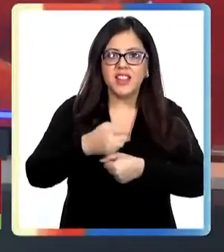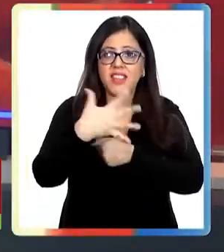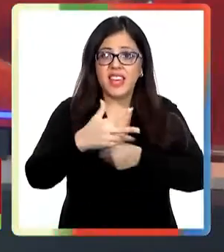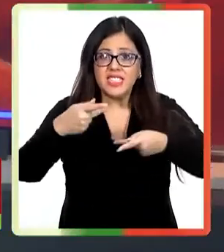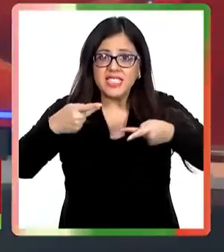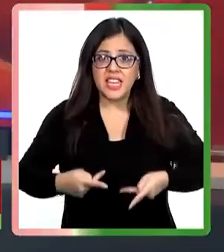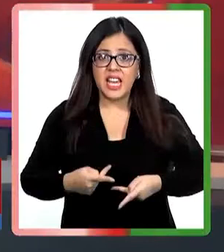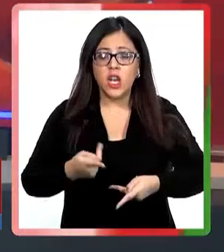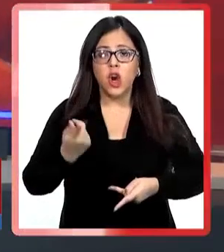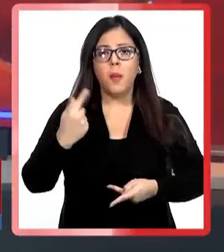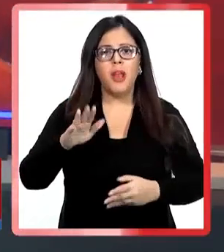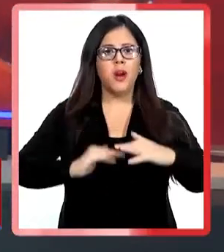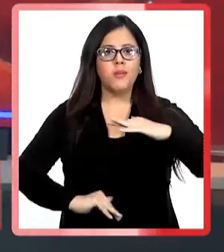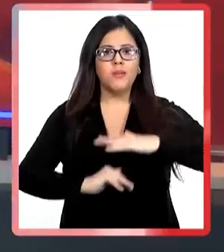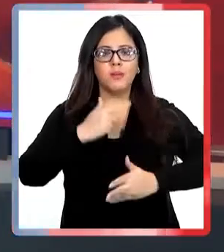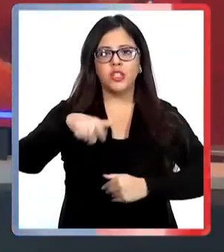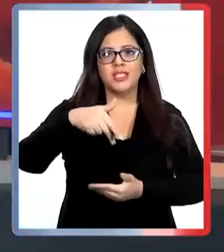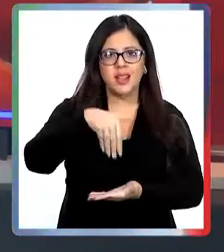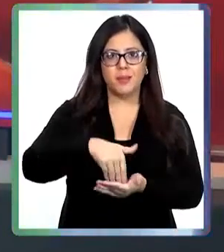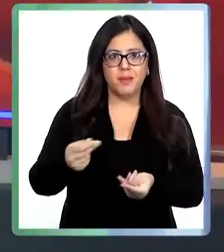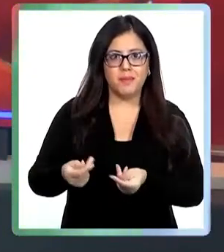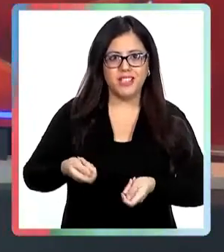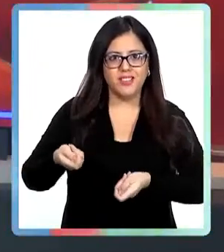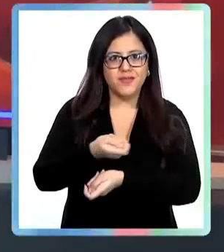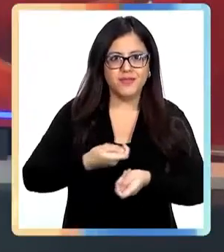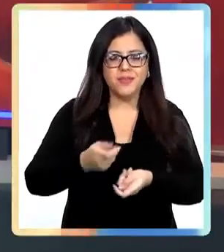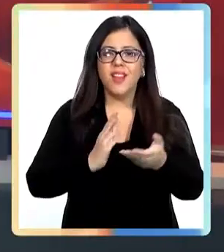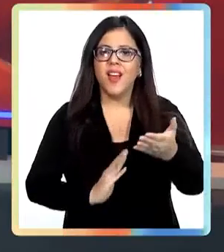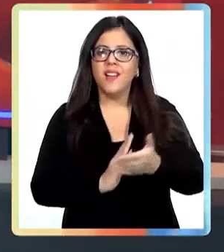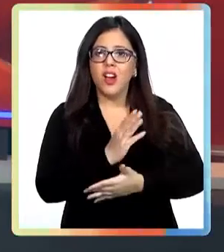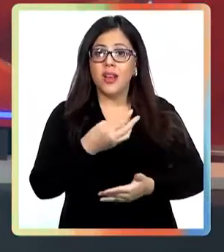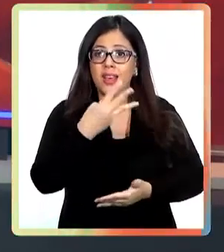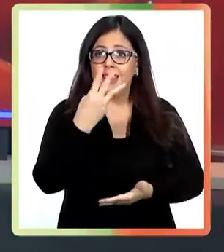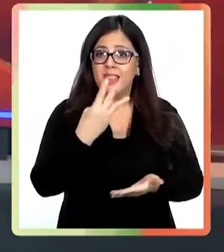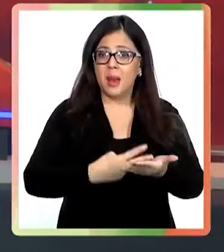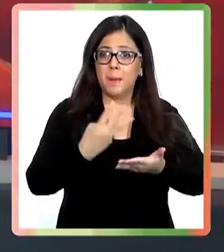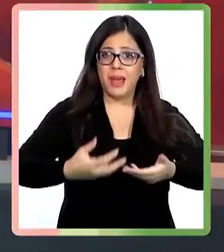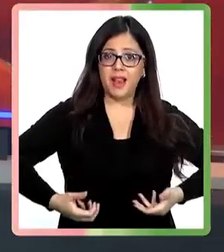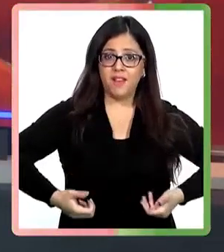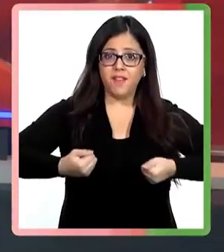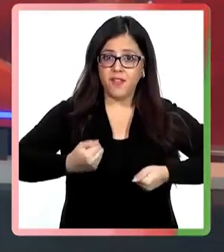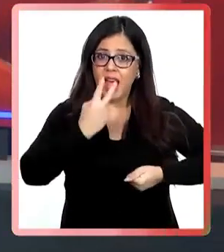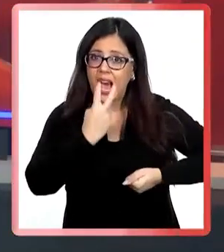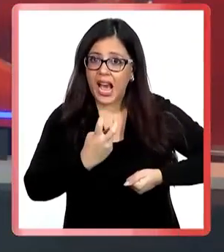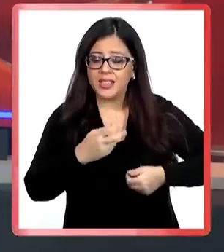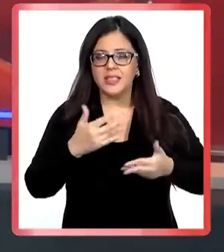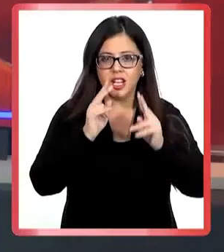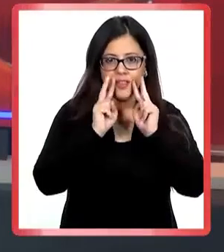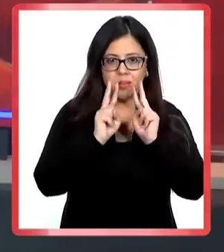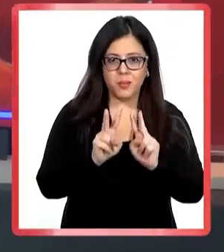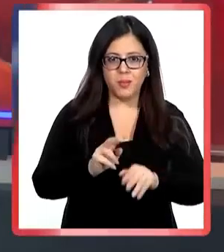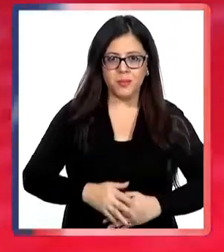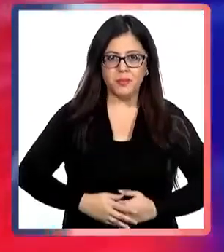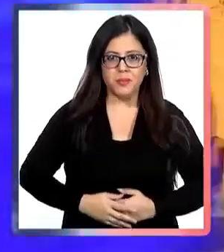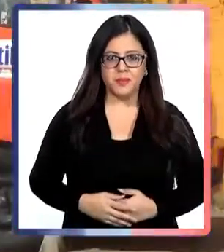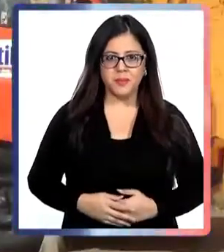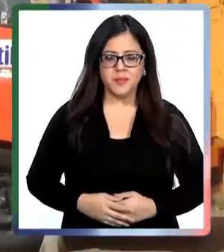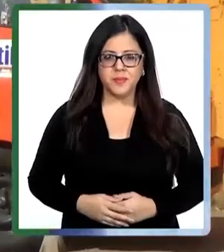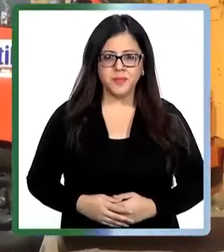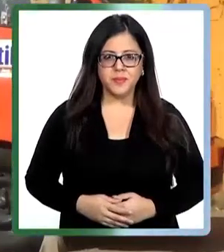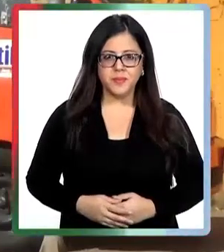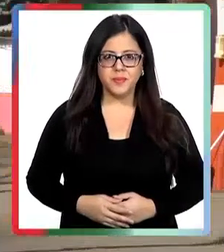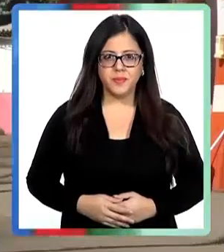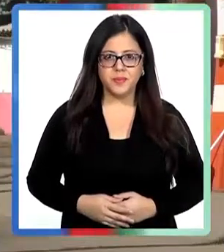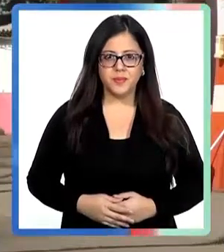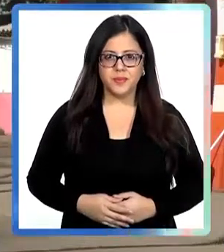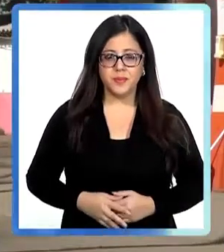superior a 17.000 pesos y comenzará con la distribución de 3.000 balones de gas. Contivisión nos explica. Hace